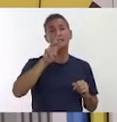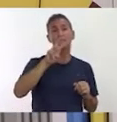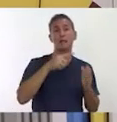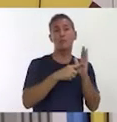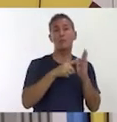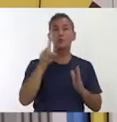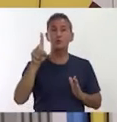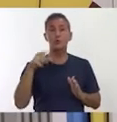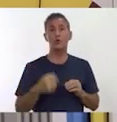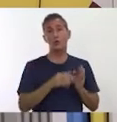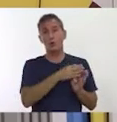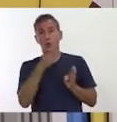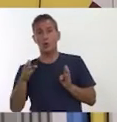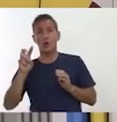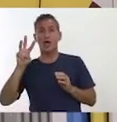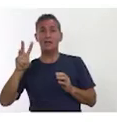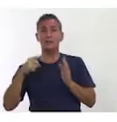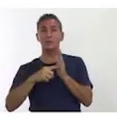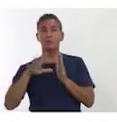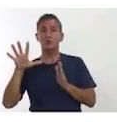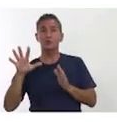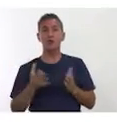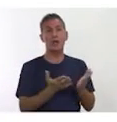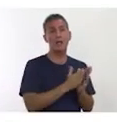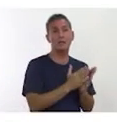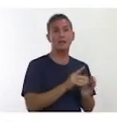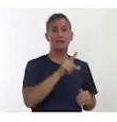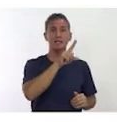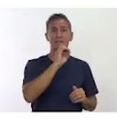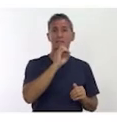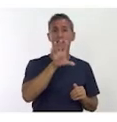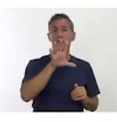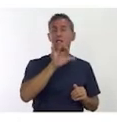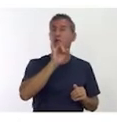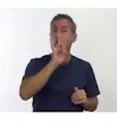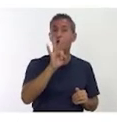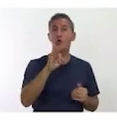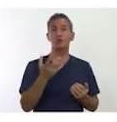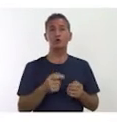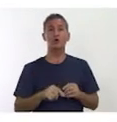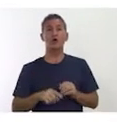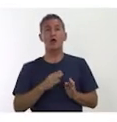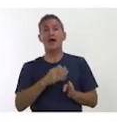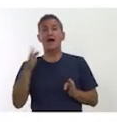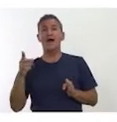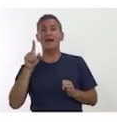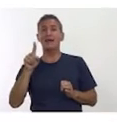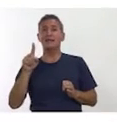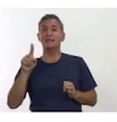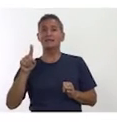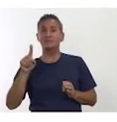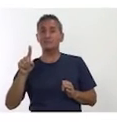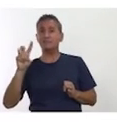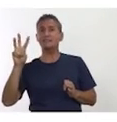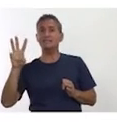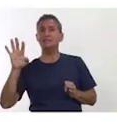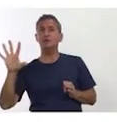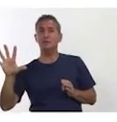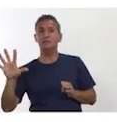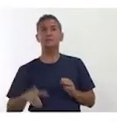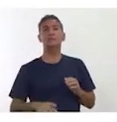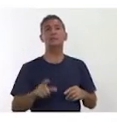3.1 al 3.5 de las páginas 108 a la 135 del libro de texto de física